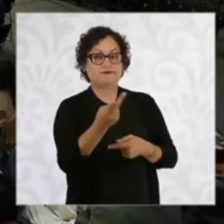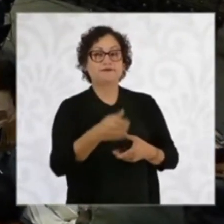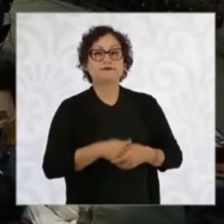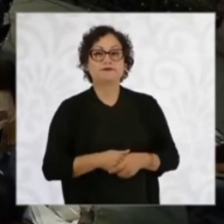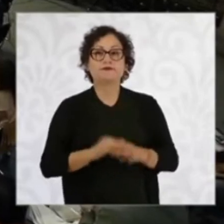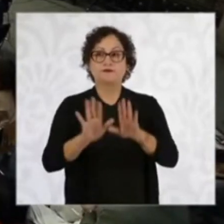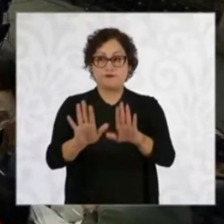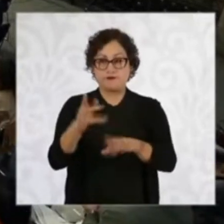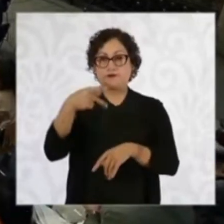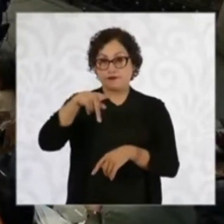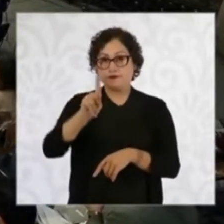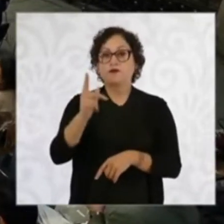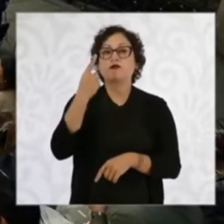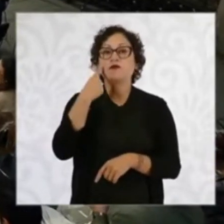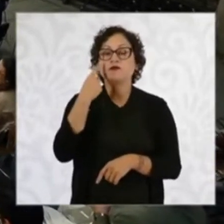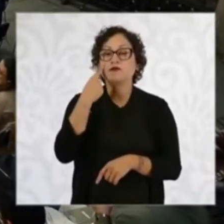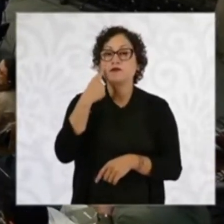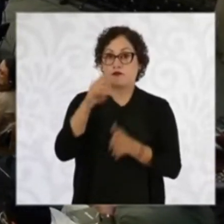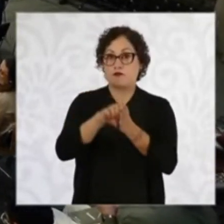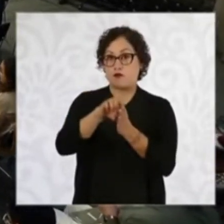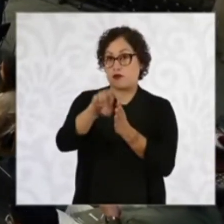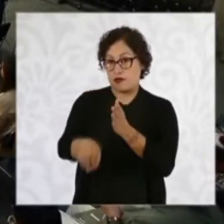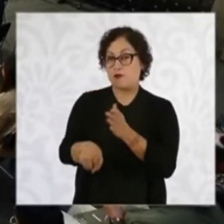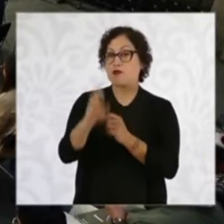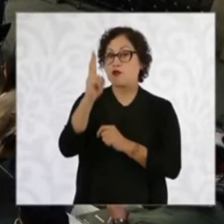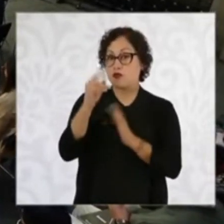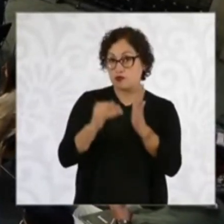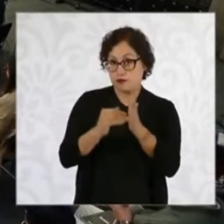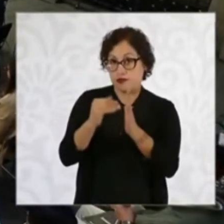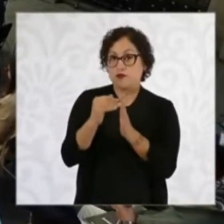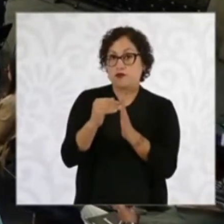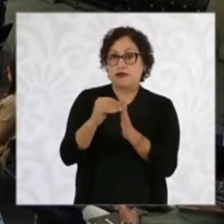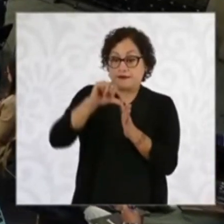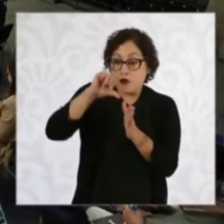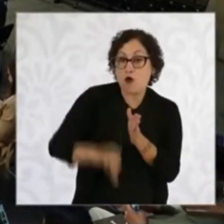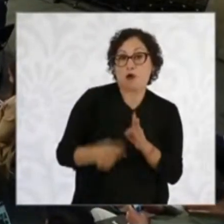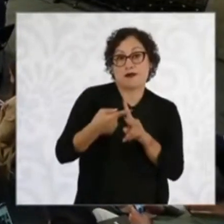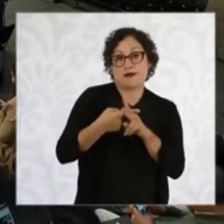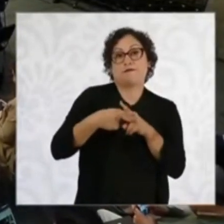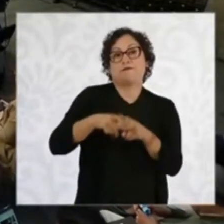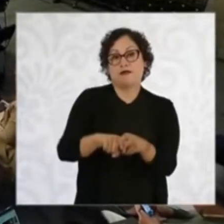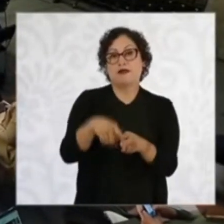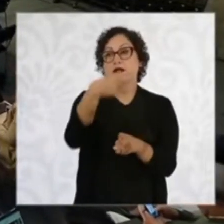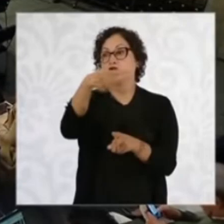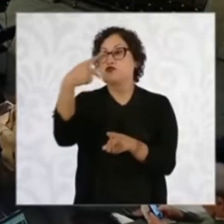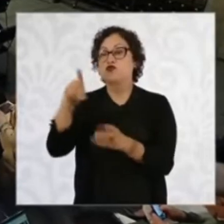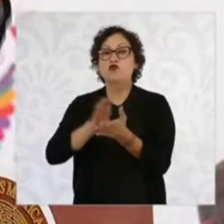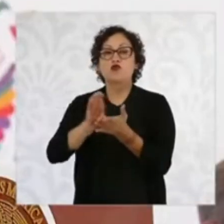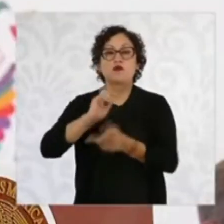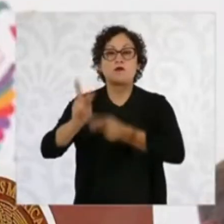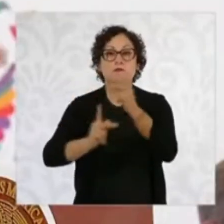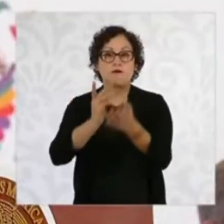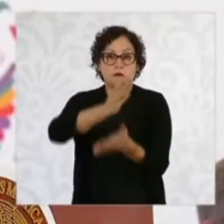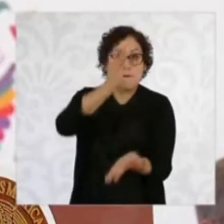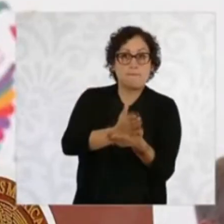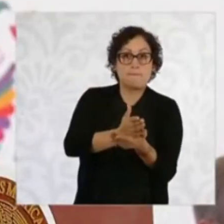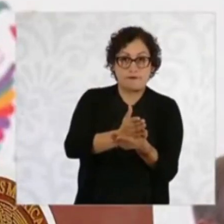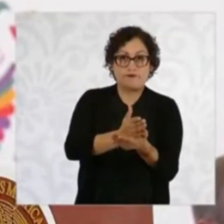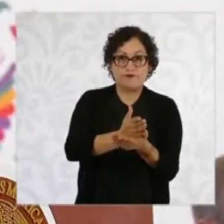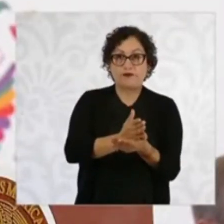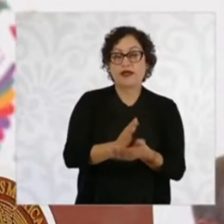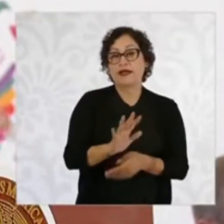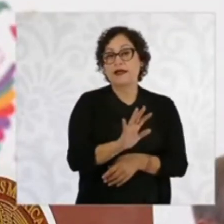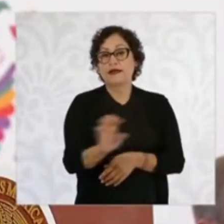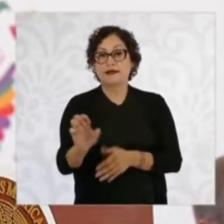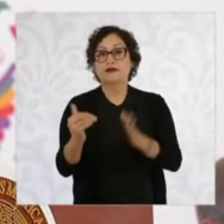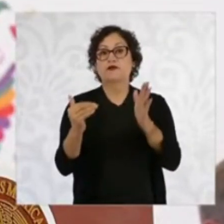Pero en el caso de los 2 millones, que hoy, a partir de hoy, se congela el crédito, 500,000 obtienen